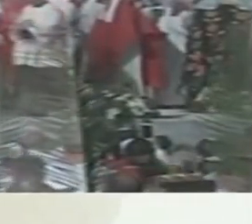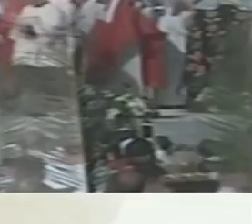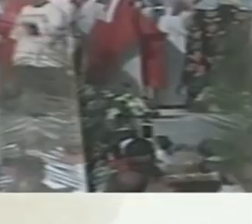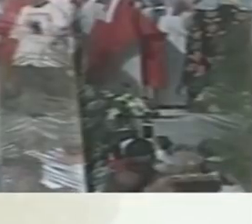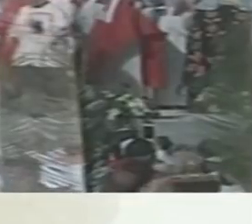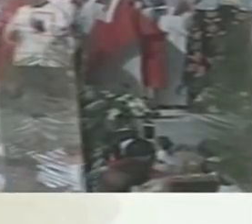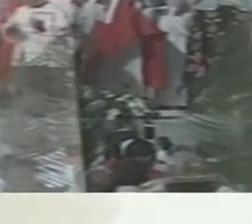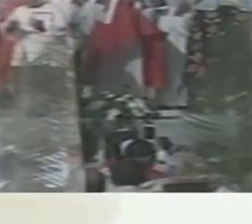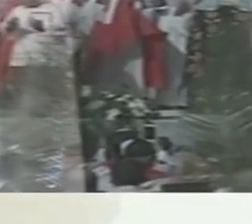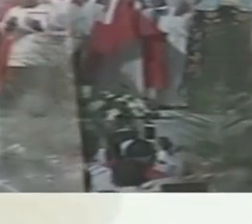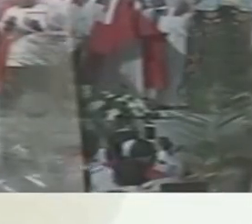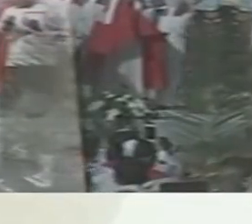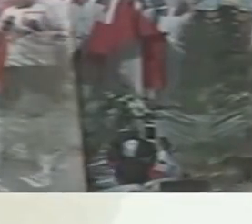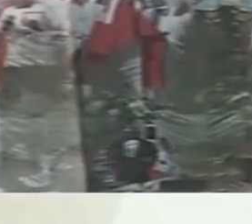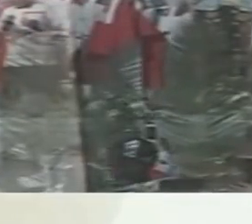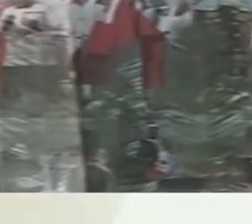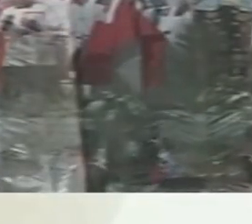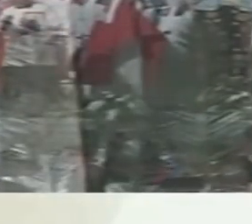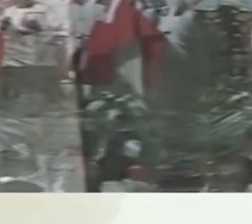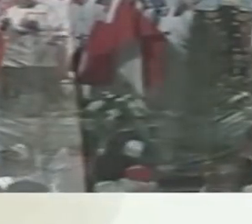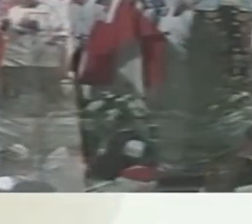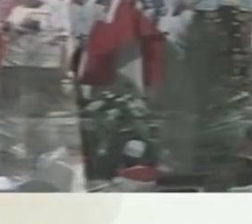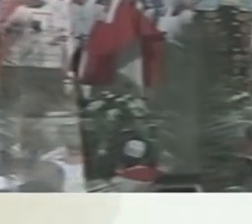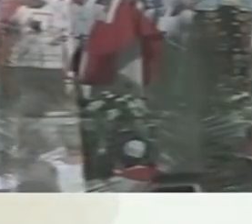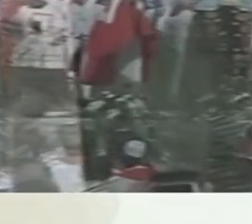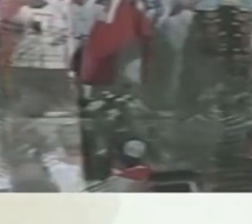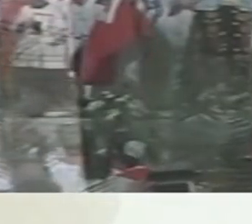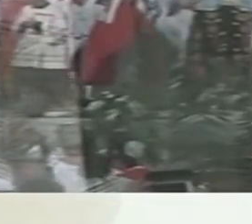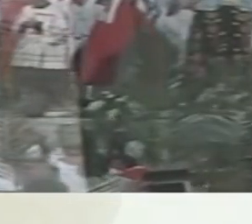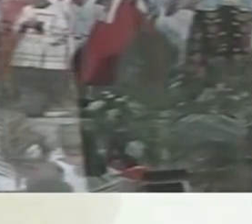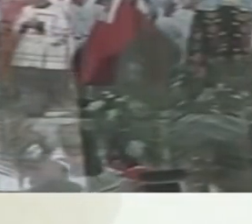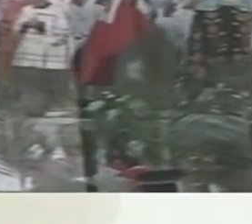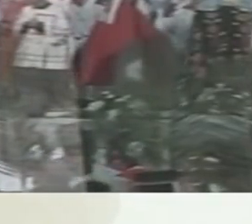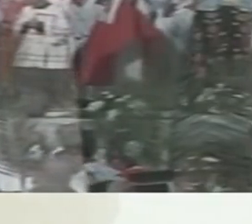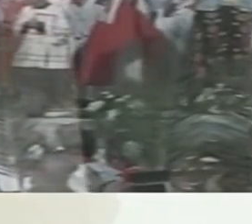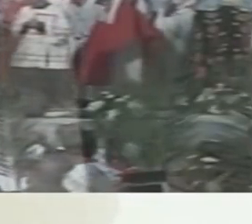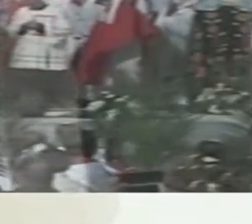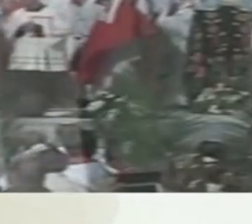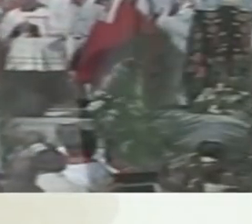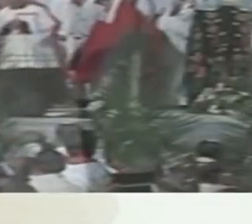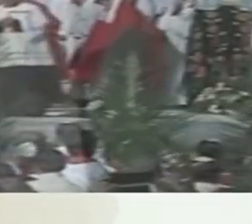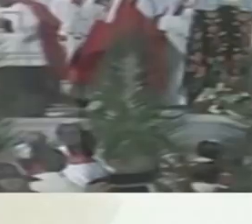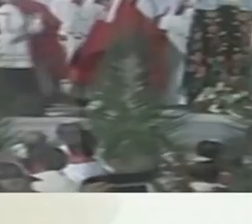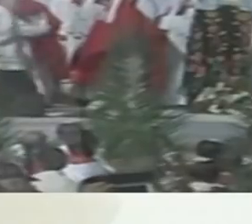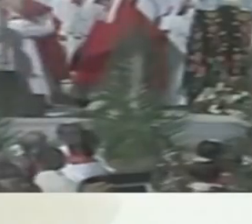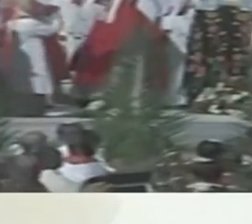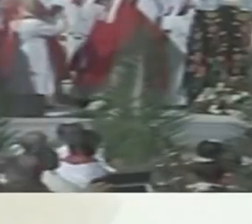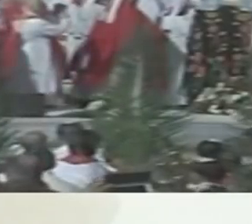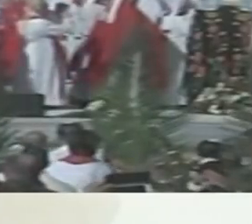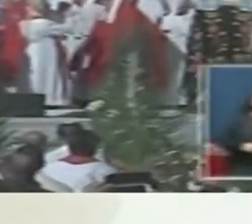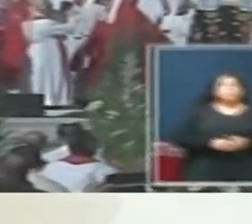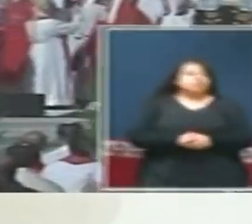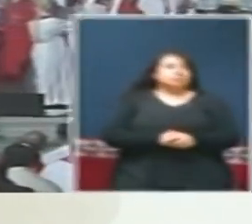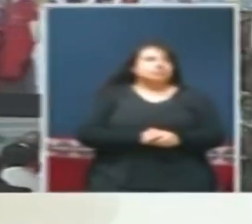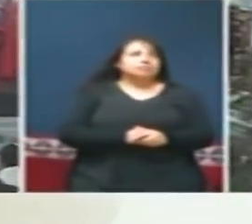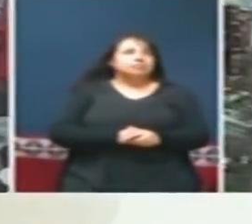Angelelli, Gabriel Longueville, Carlos de Dios Murias y Wenceslao Pedernera.